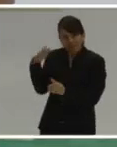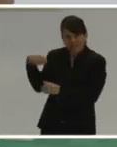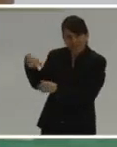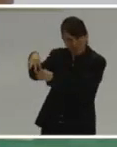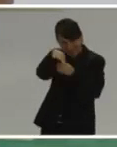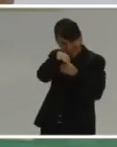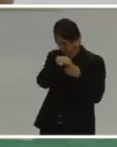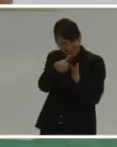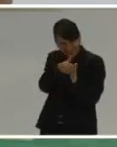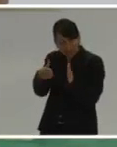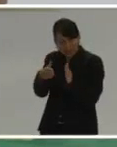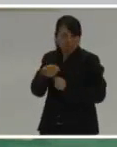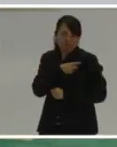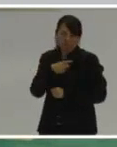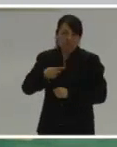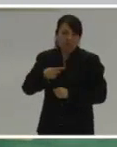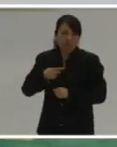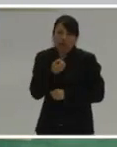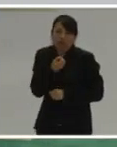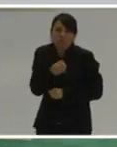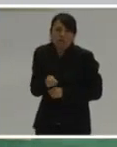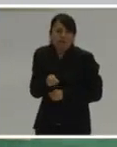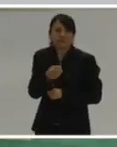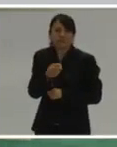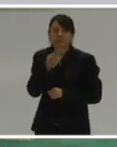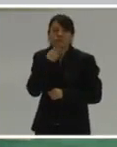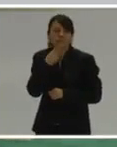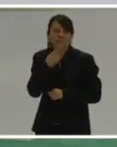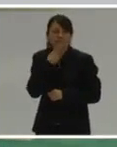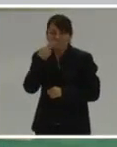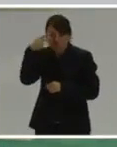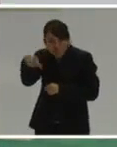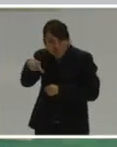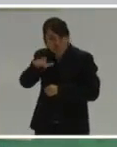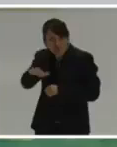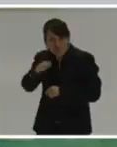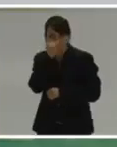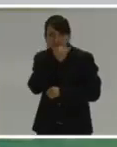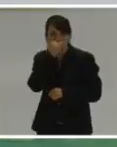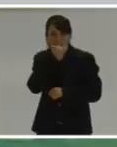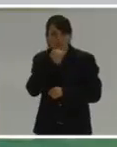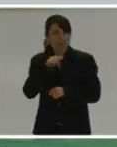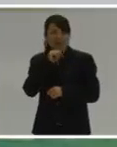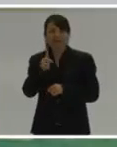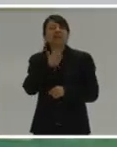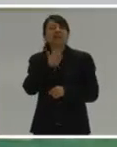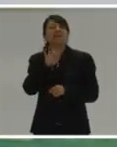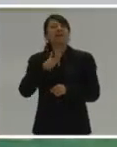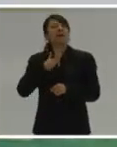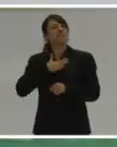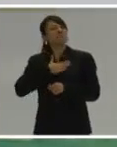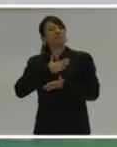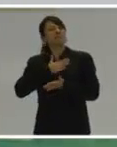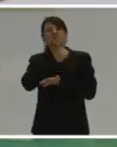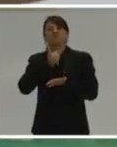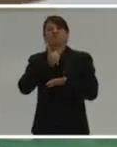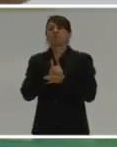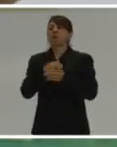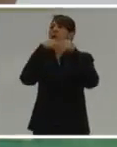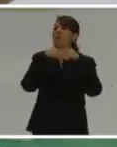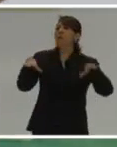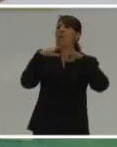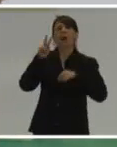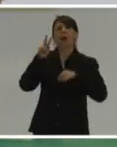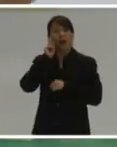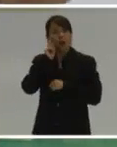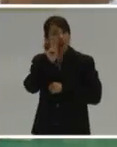base a sus idiomas, ¿no? Si yo no veo televisión y desde la ciudad me lanzan una super campaña y que se paga